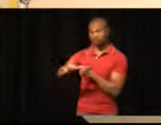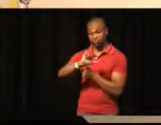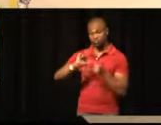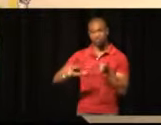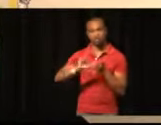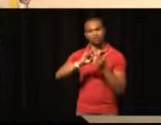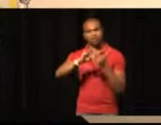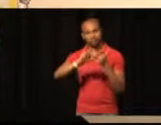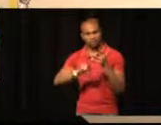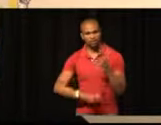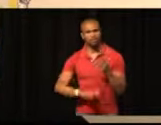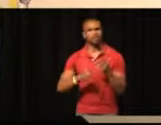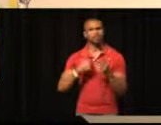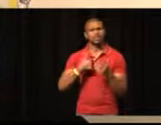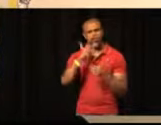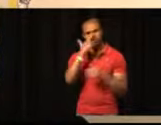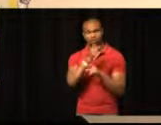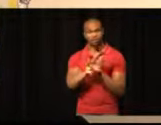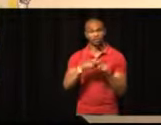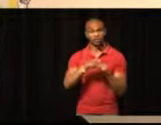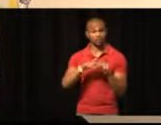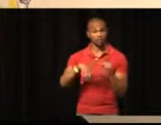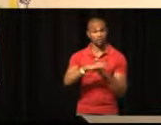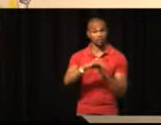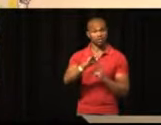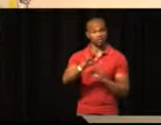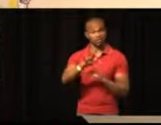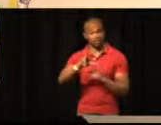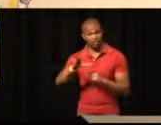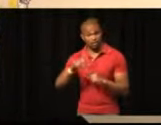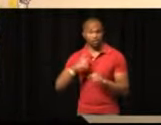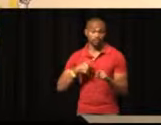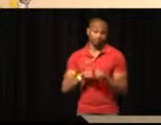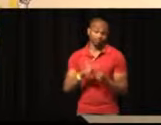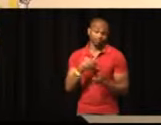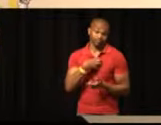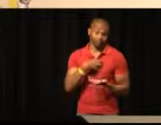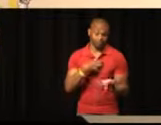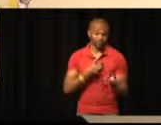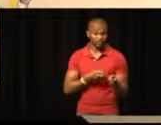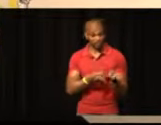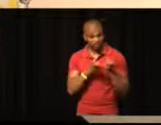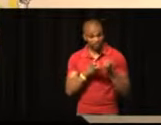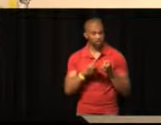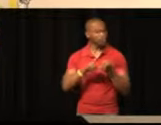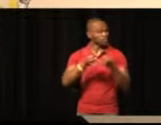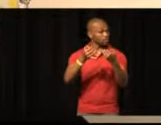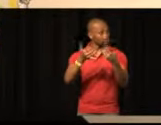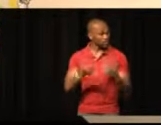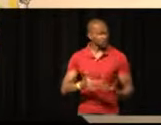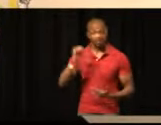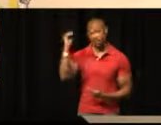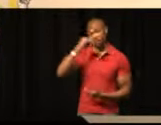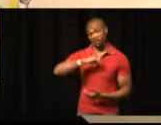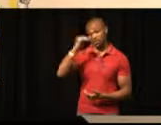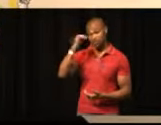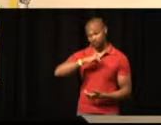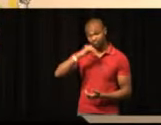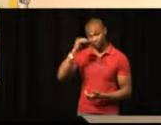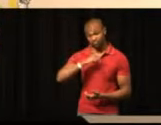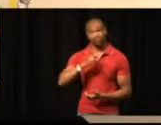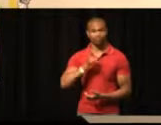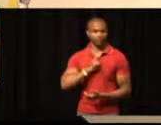la legislación, etcétera. Entonces, yo creo que la sociedad civil, en cierto sentido, también revela la